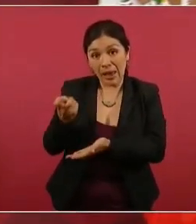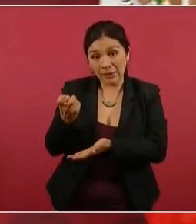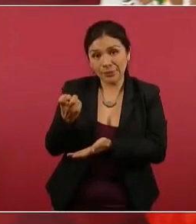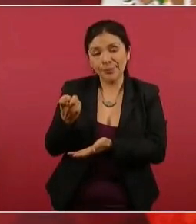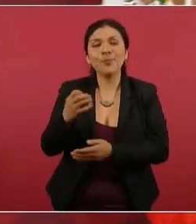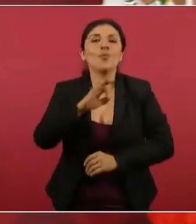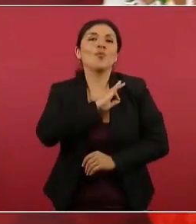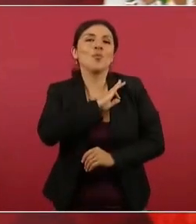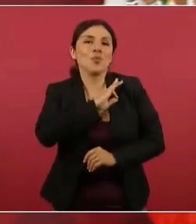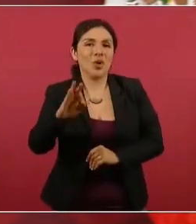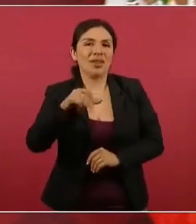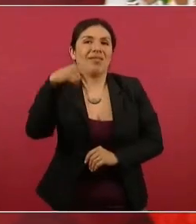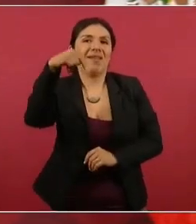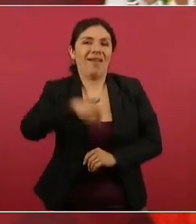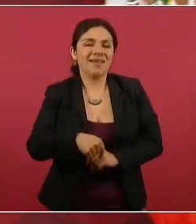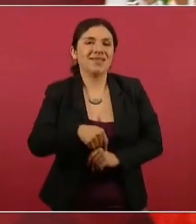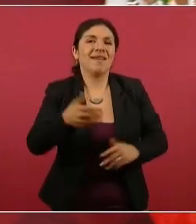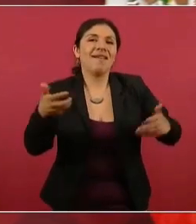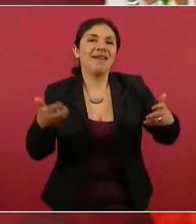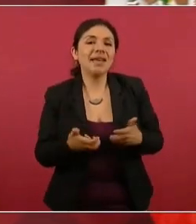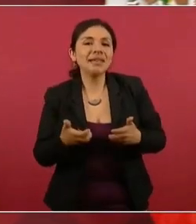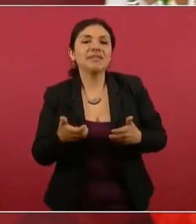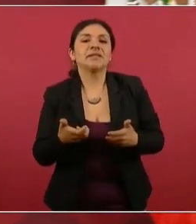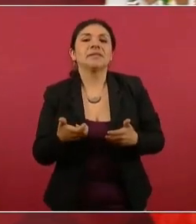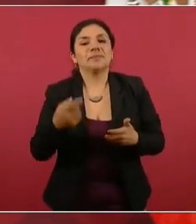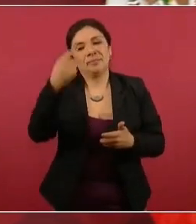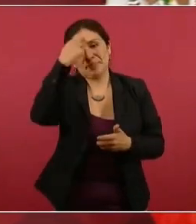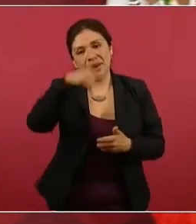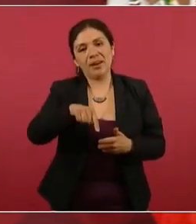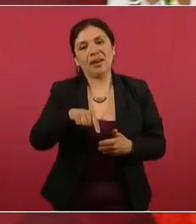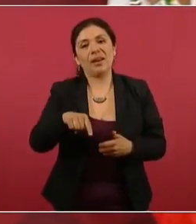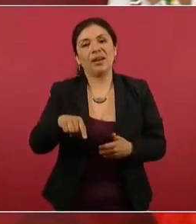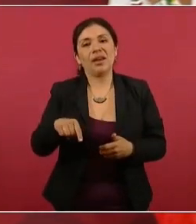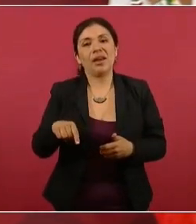nos permite a nosotros poder